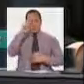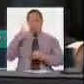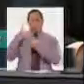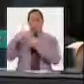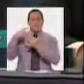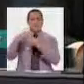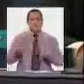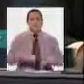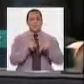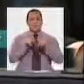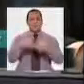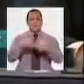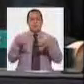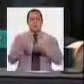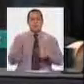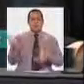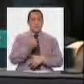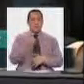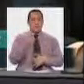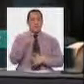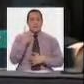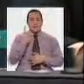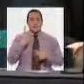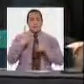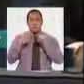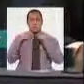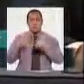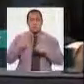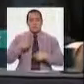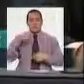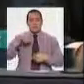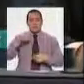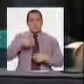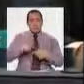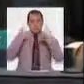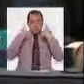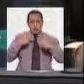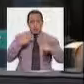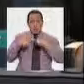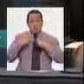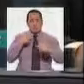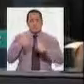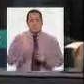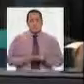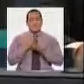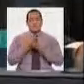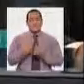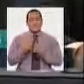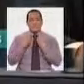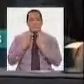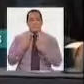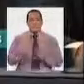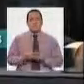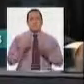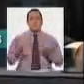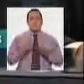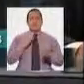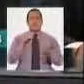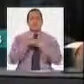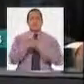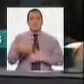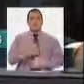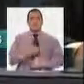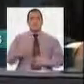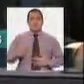y los Estados son todos los poderes públicos. Por eso que aquí necesitamos una coordinación para verificar de qué manera el